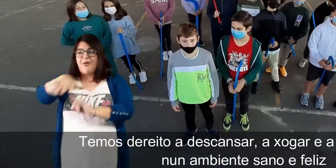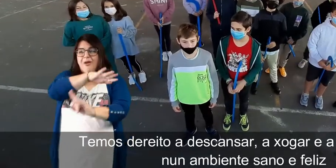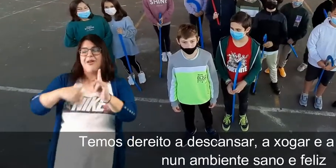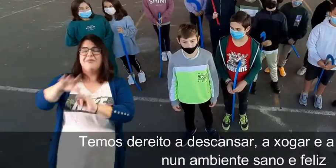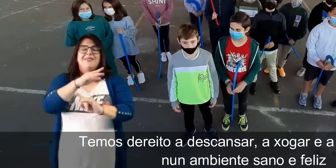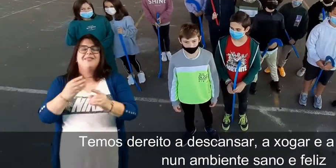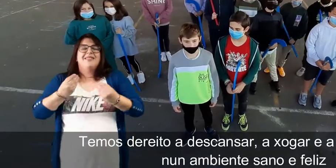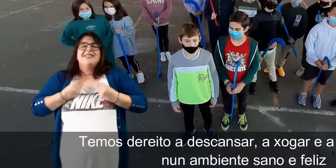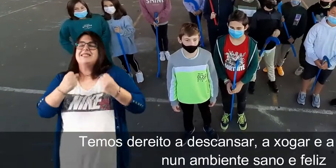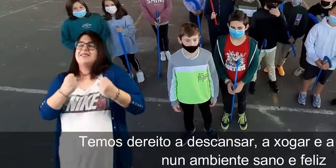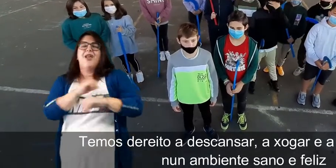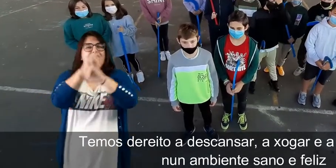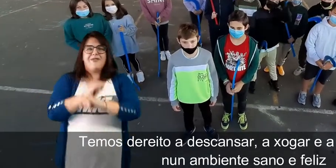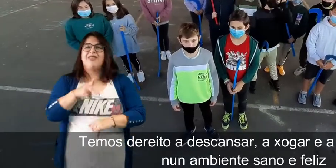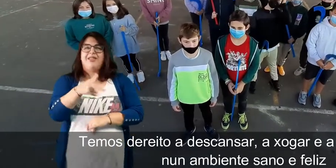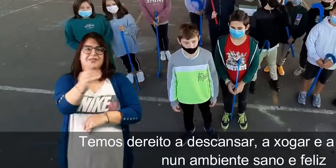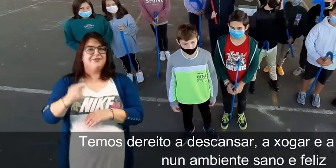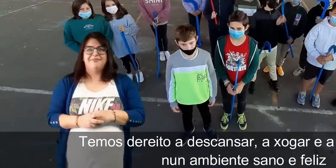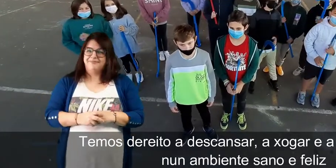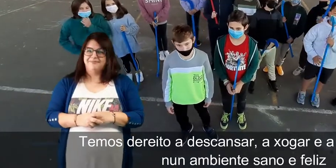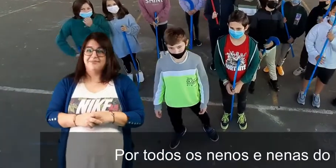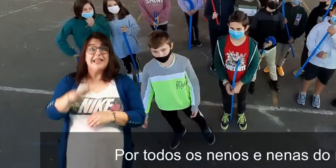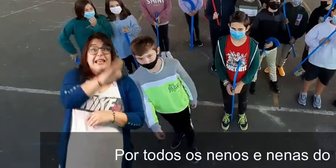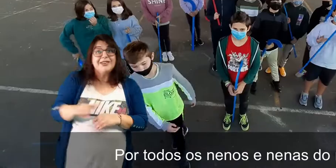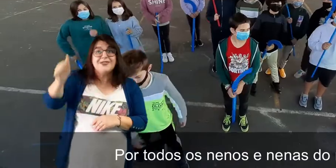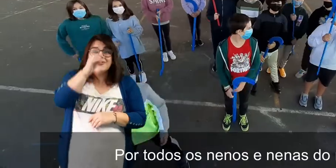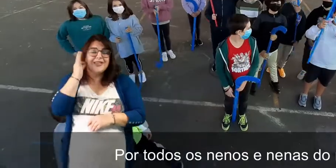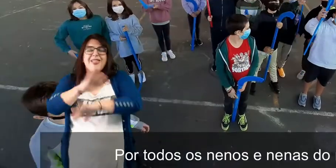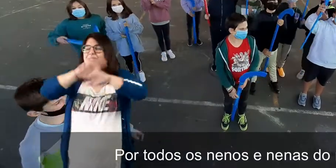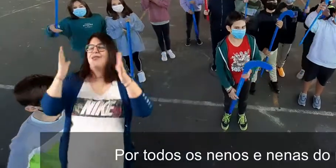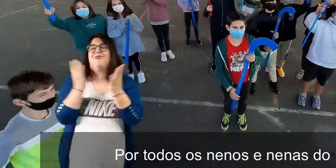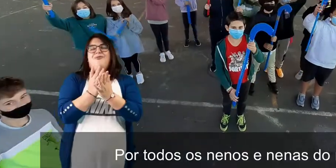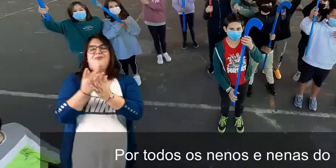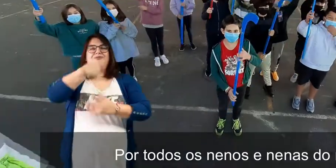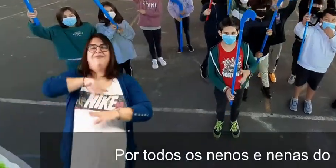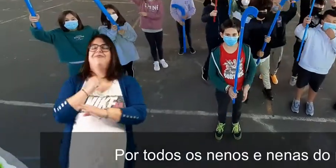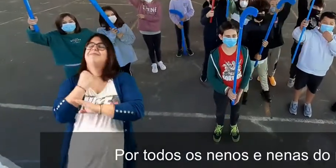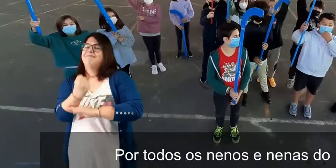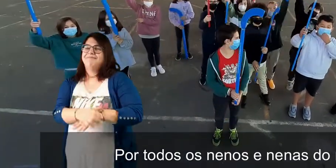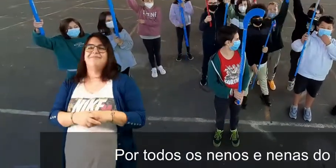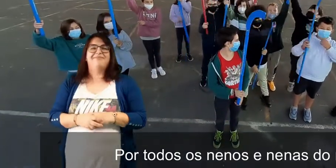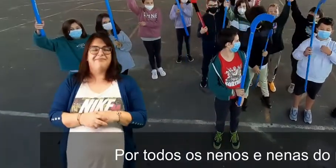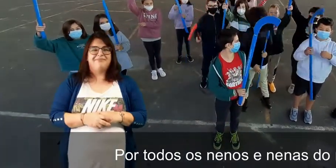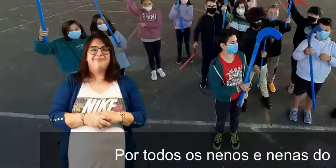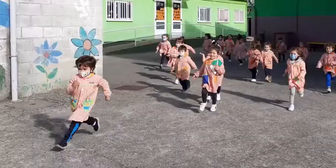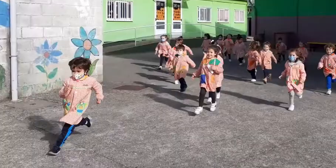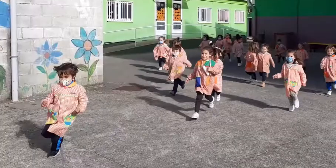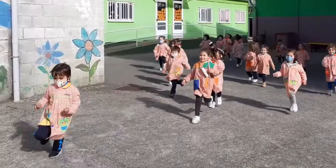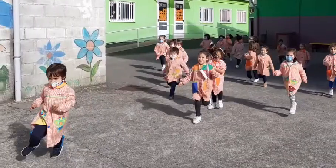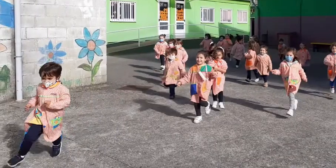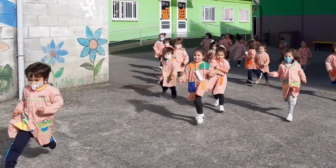descansar, a xogar e a divertirnos nun ambiente sano e feliz. Por todos os nenos e nenas do